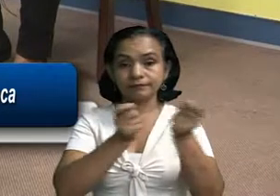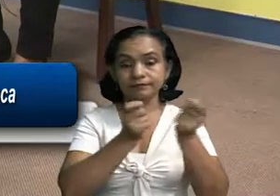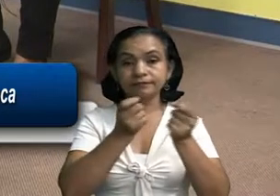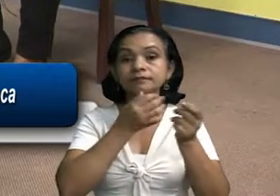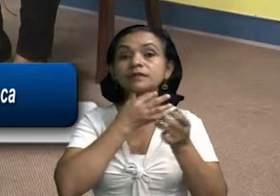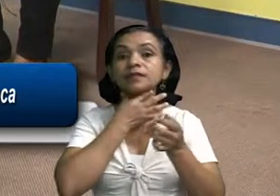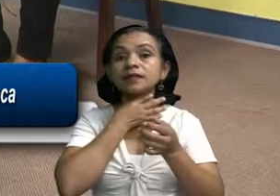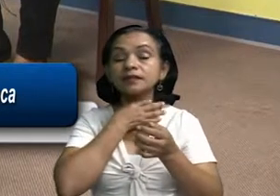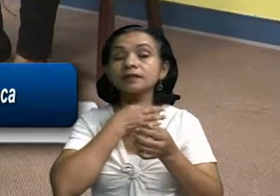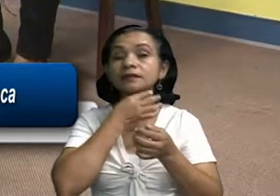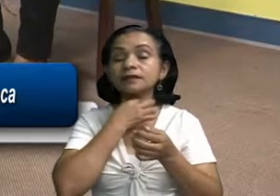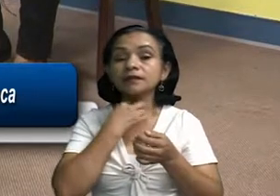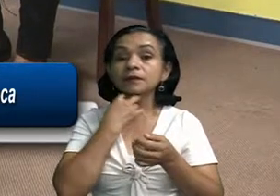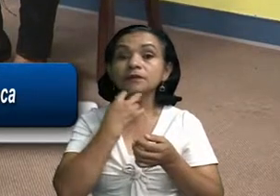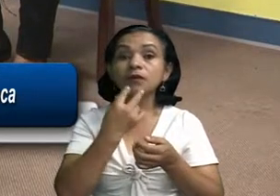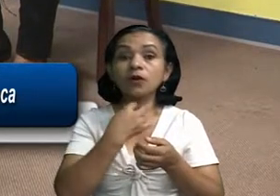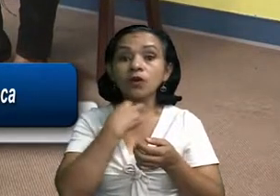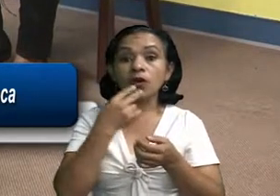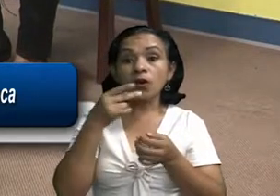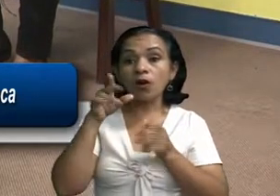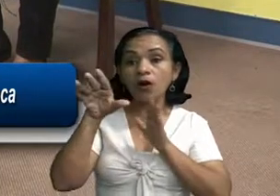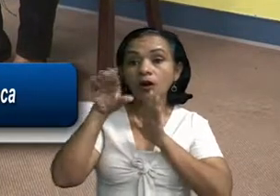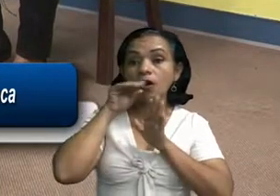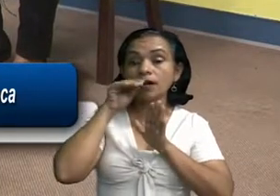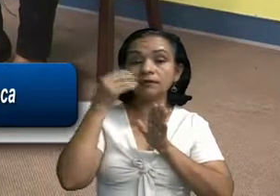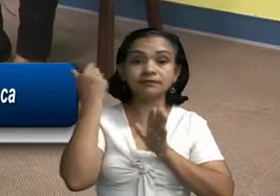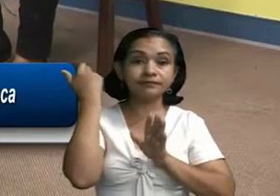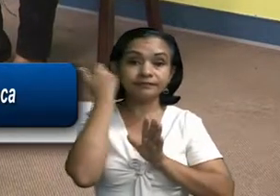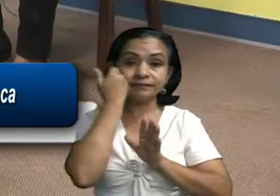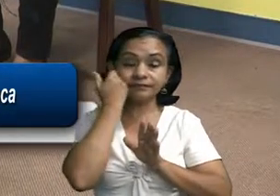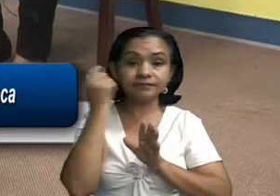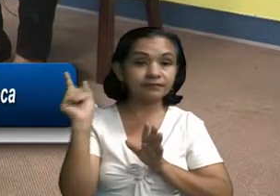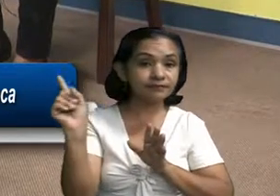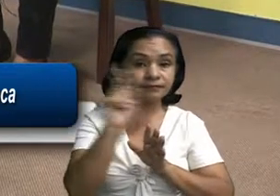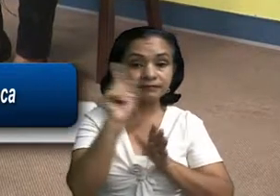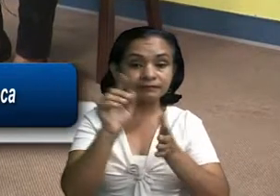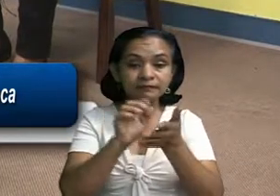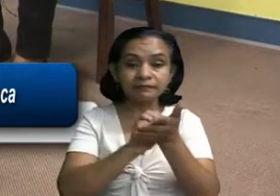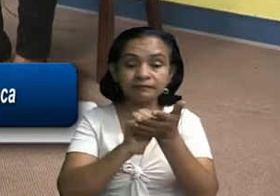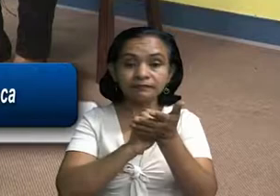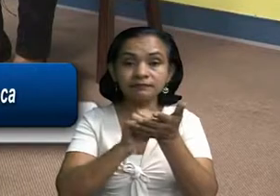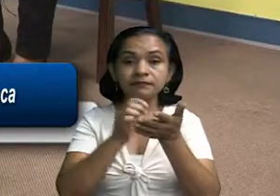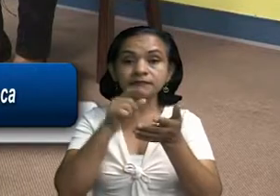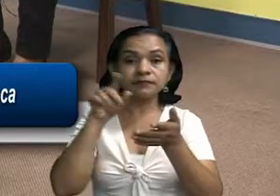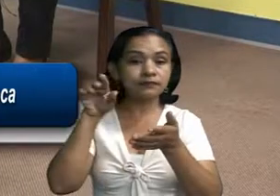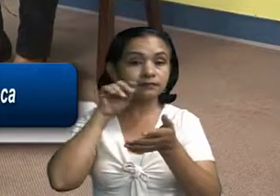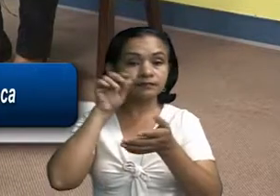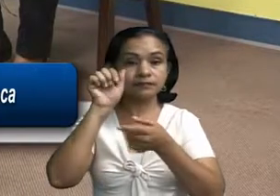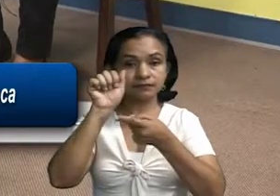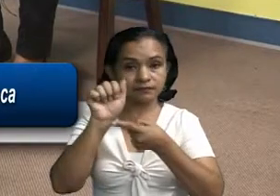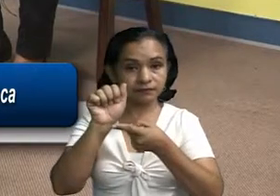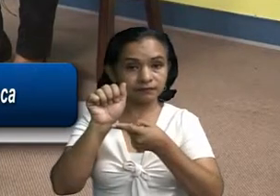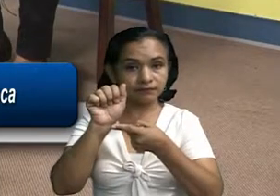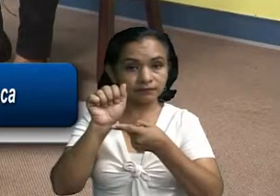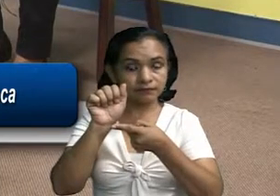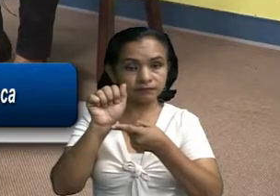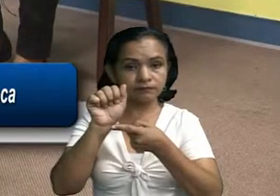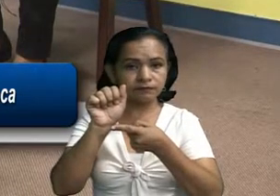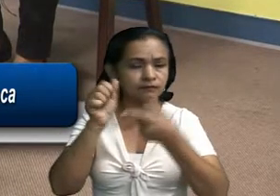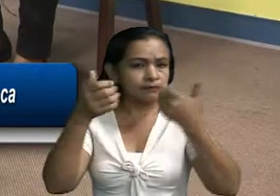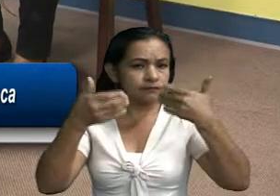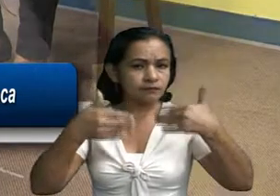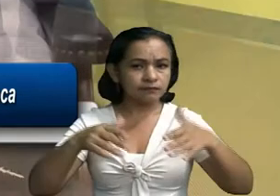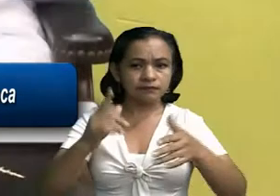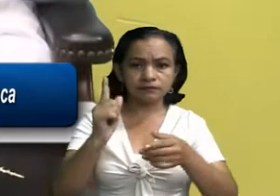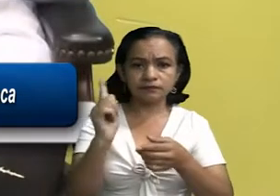oral, para que no entren hongos, por ejemplo. El estreptococo tipo A es una bacteria muy común